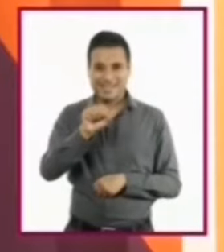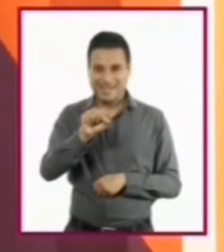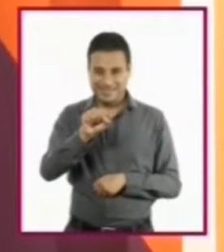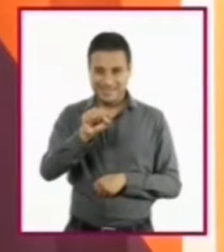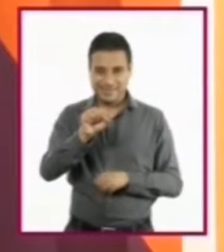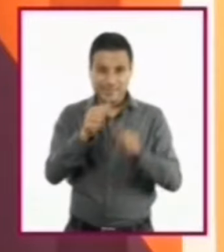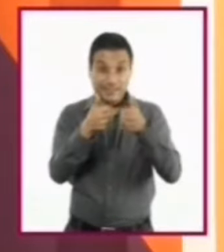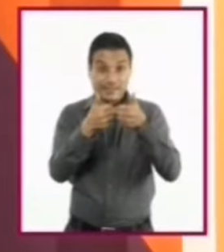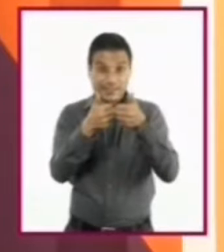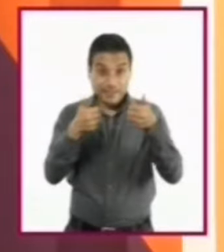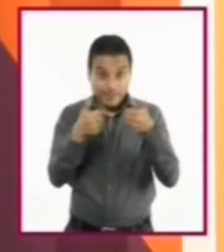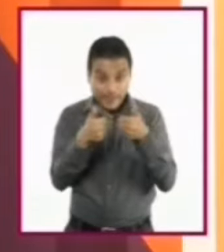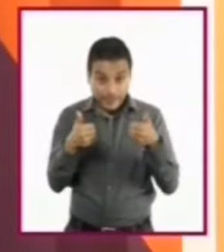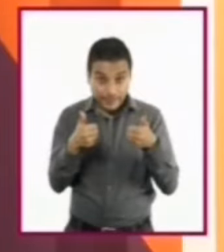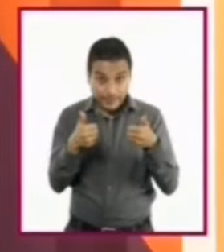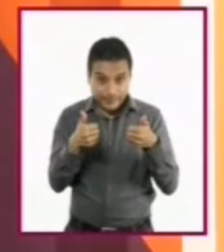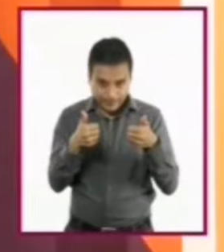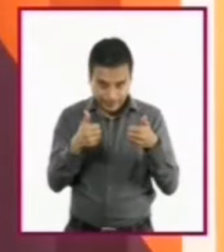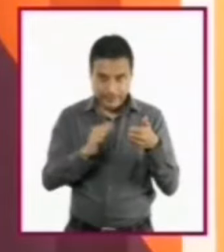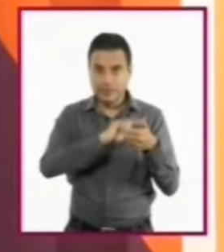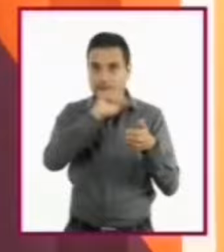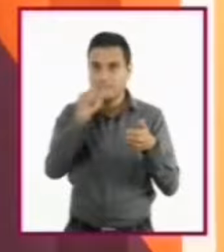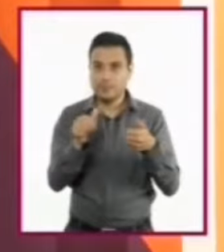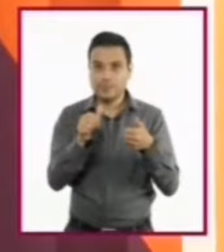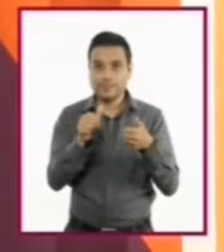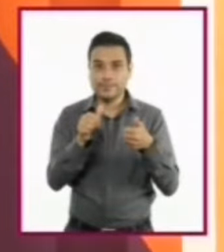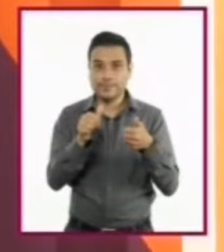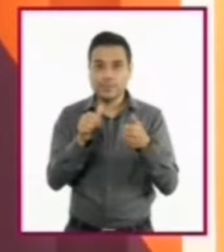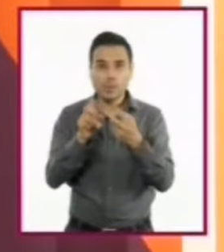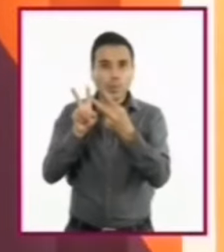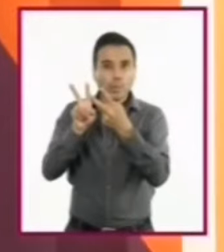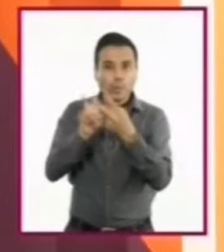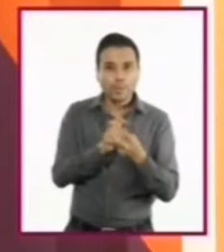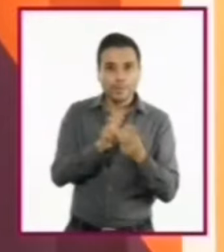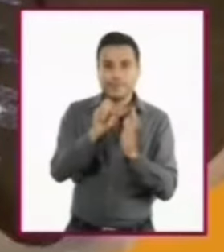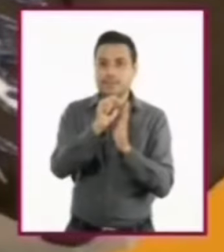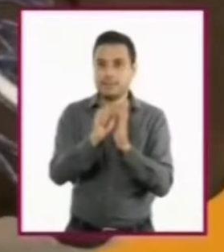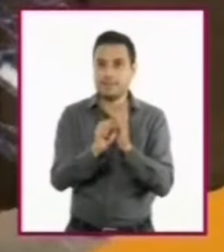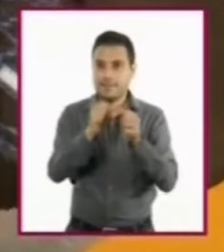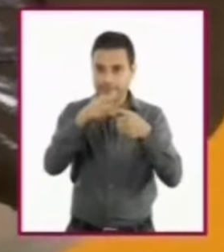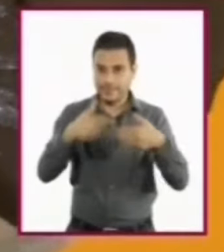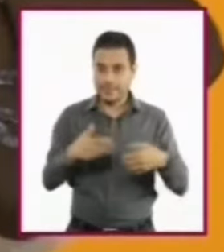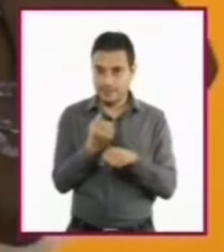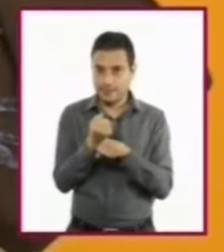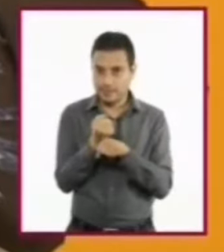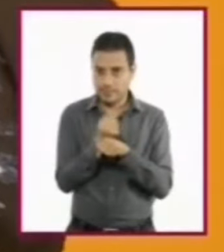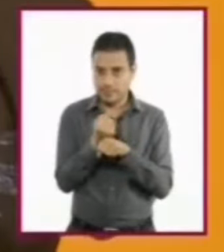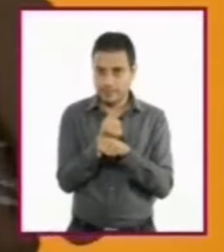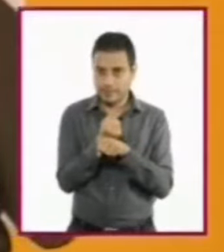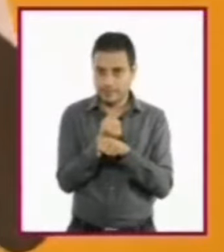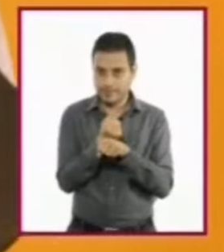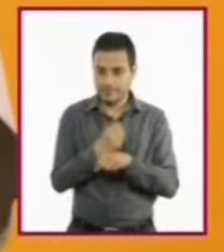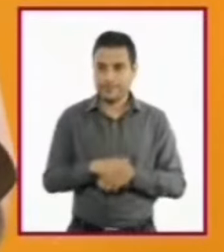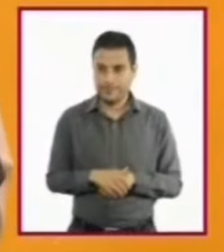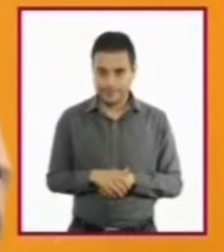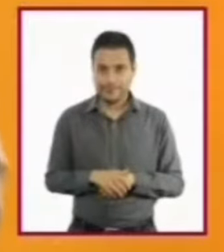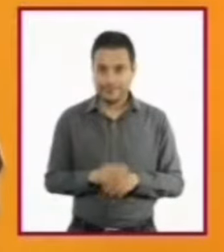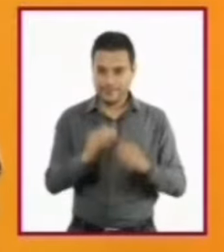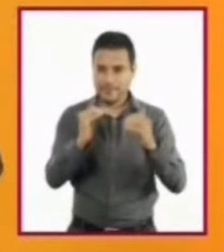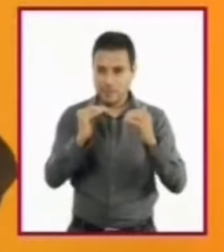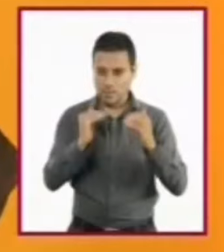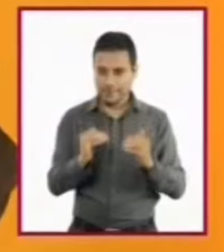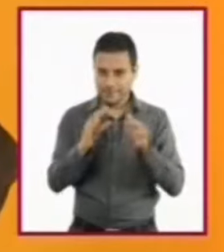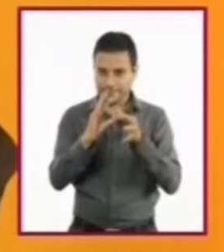alvéolos, entra en acción el siguiente sistema que analizaremos a continuación. Claro que sí. Ahora nos referiremos